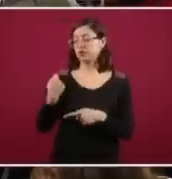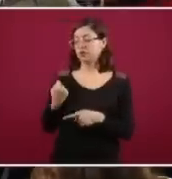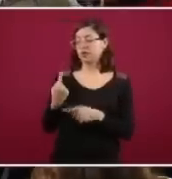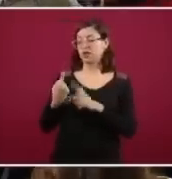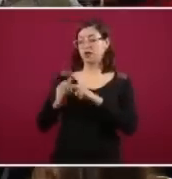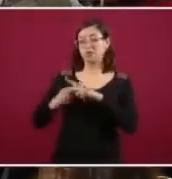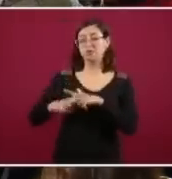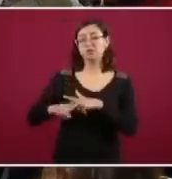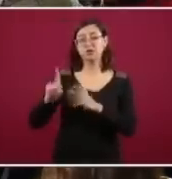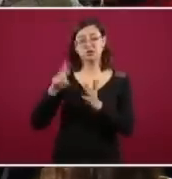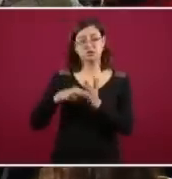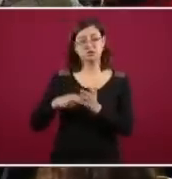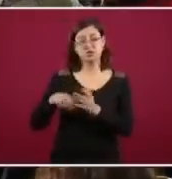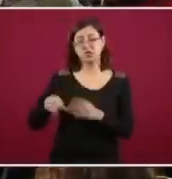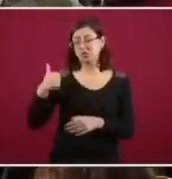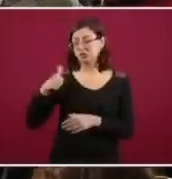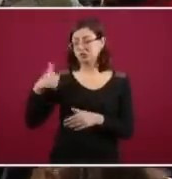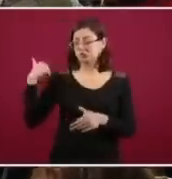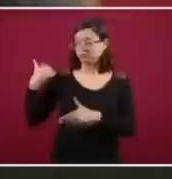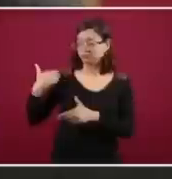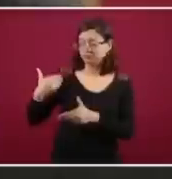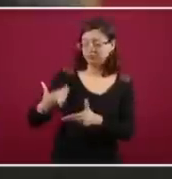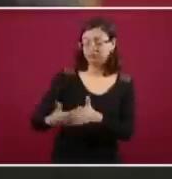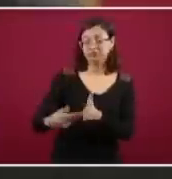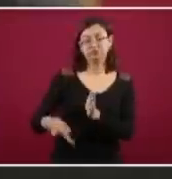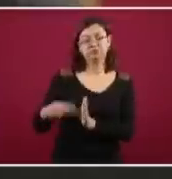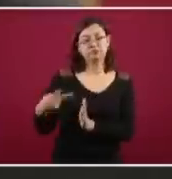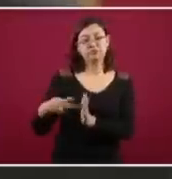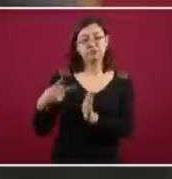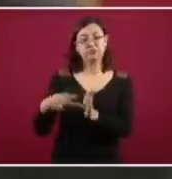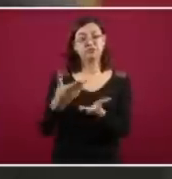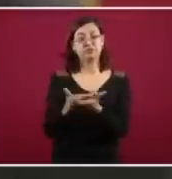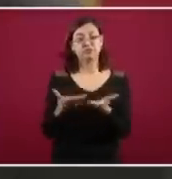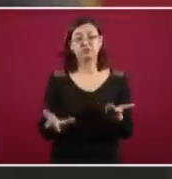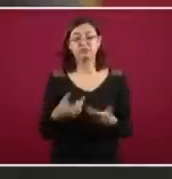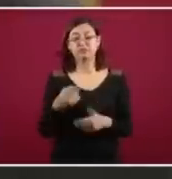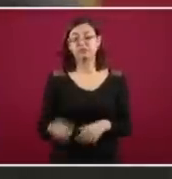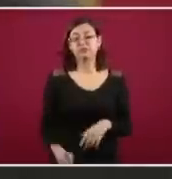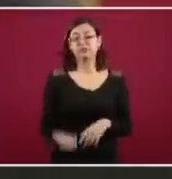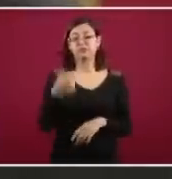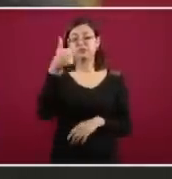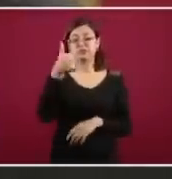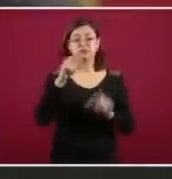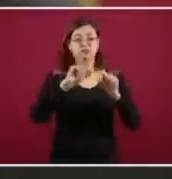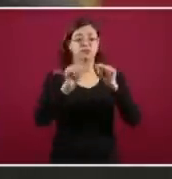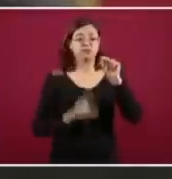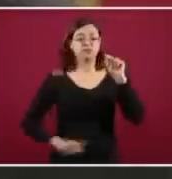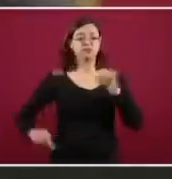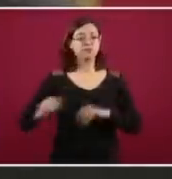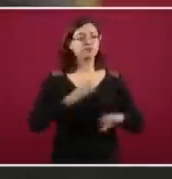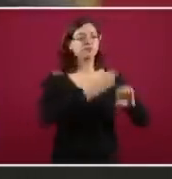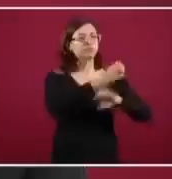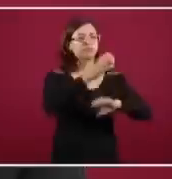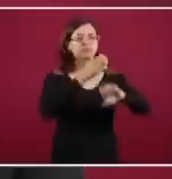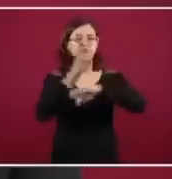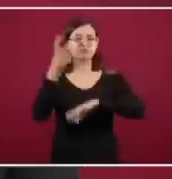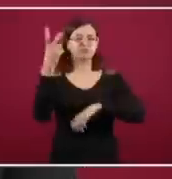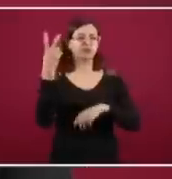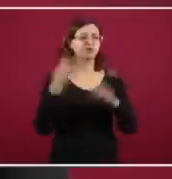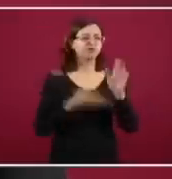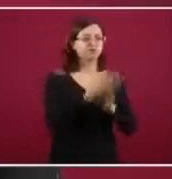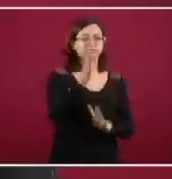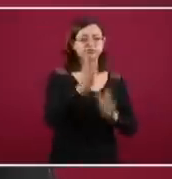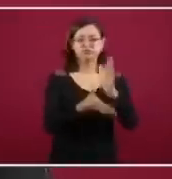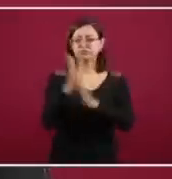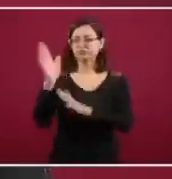fue en 2011, tuvimos una gira por diferentes ciudades del país a efecto de poder